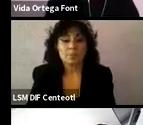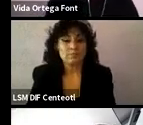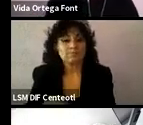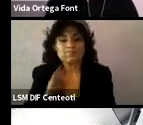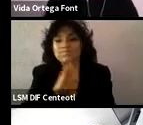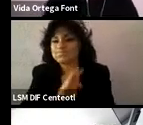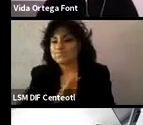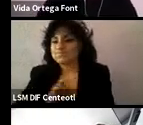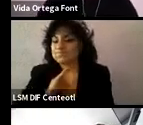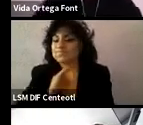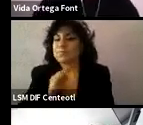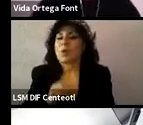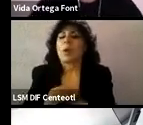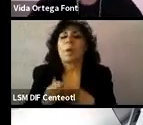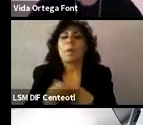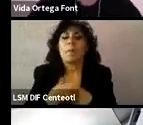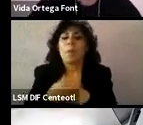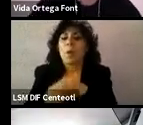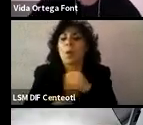todas, todos y todes.